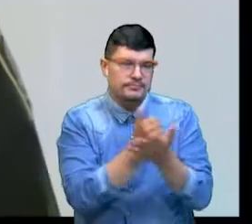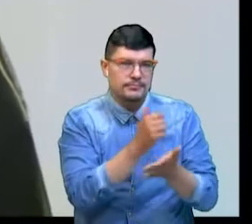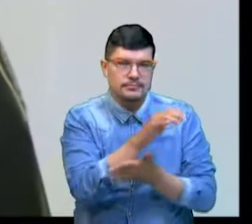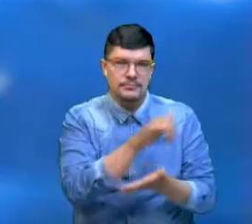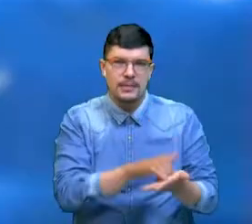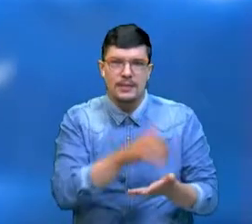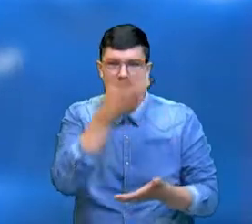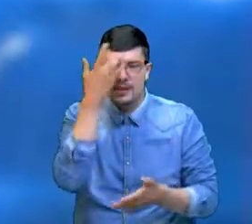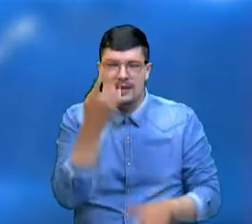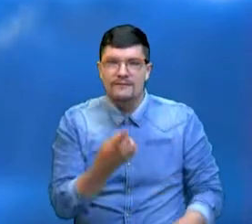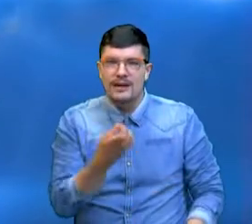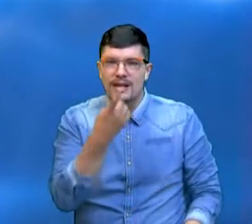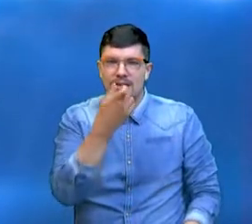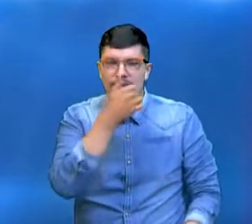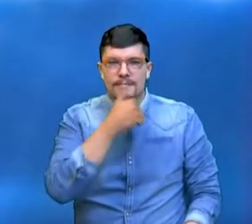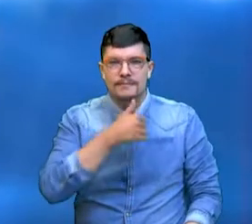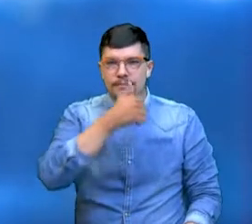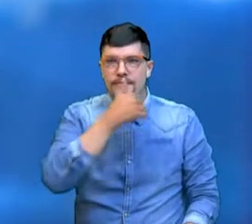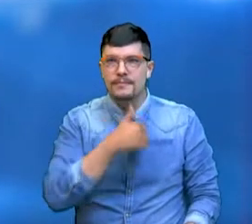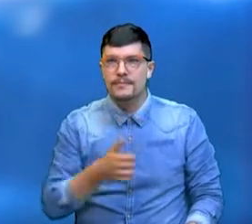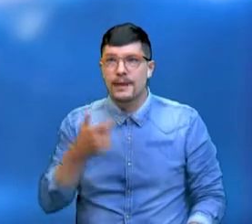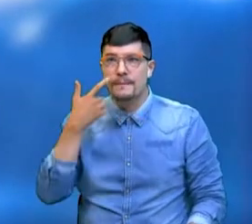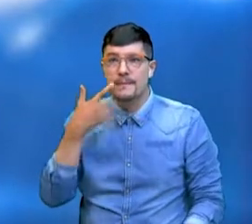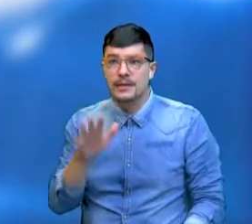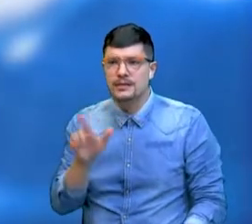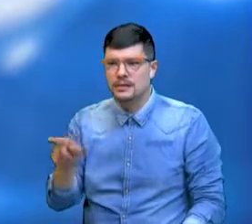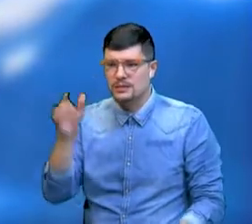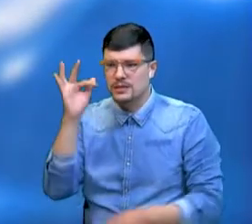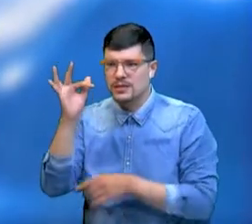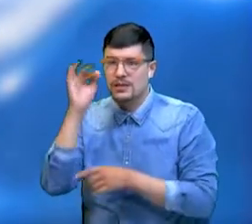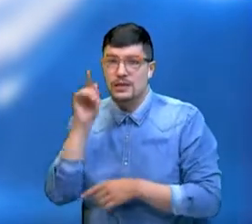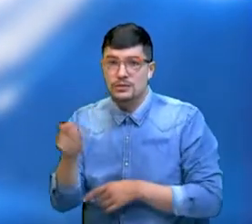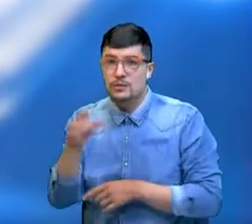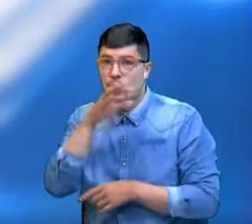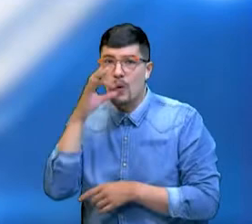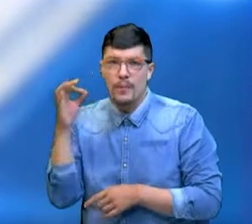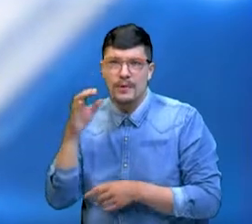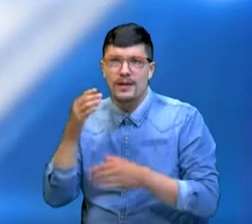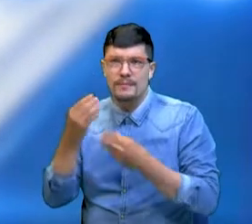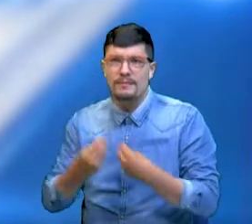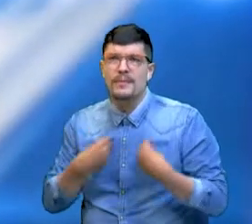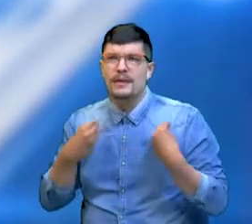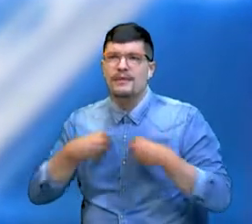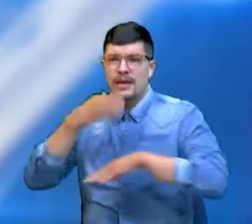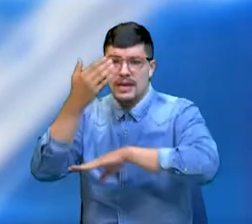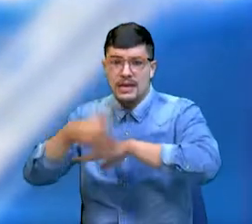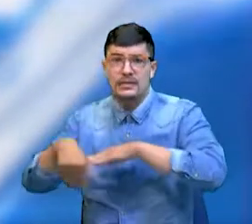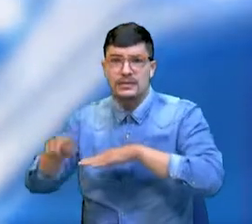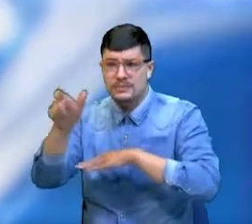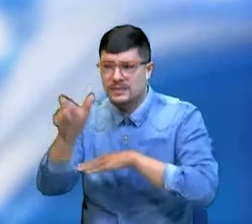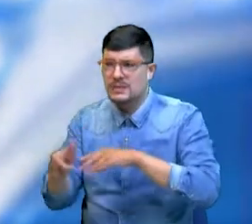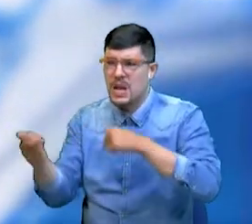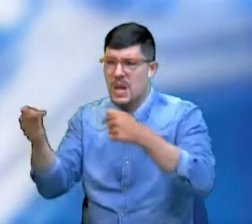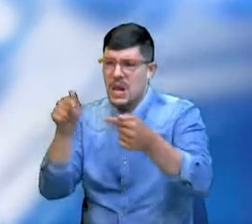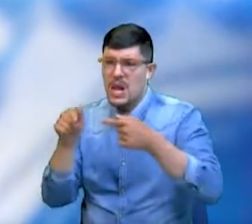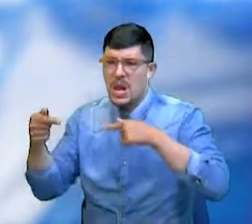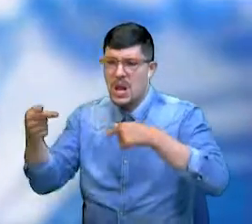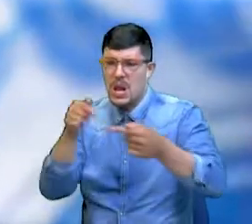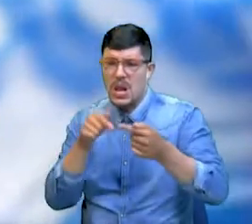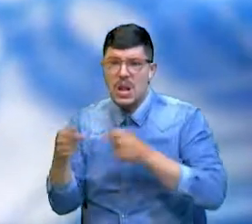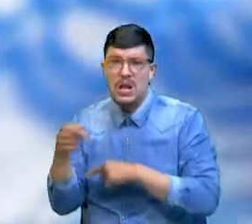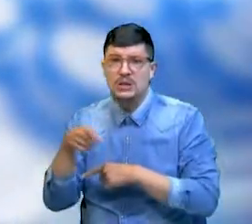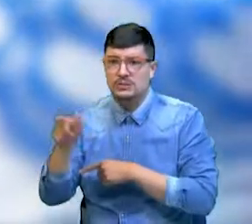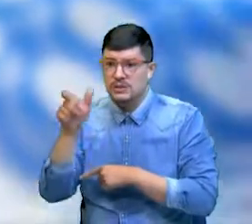homicidio por intolerancia. Al parecer, según versión de testigos, el hombre, un habitante de la calle, habría discutido con la víctima, a